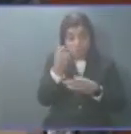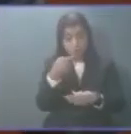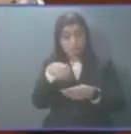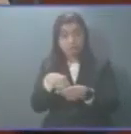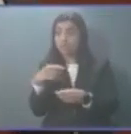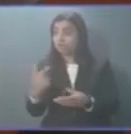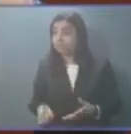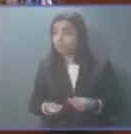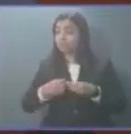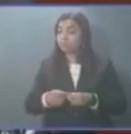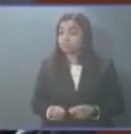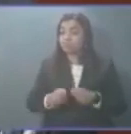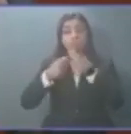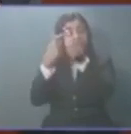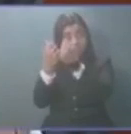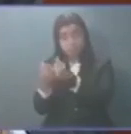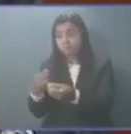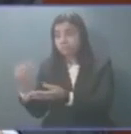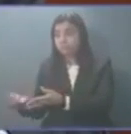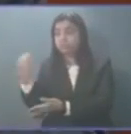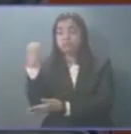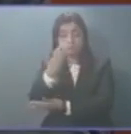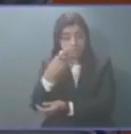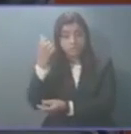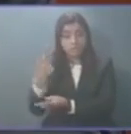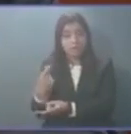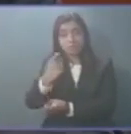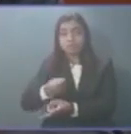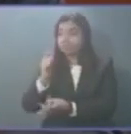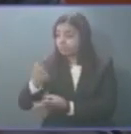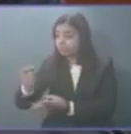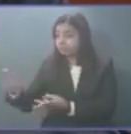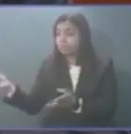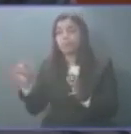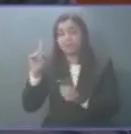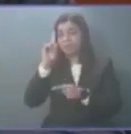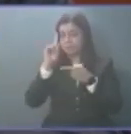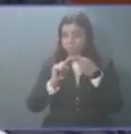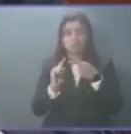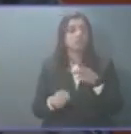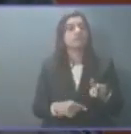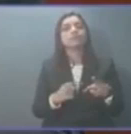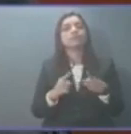lo que hemos hecho es asignarle el dinero para que el gobierno tenga esa plata. Ese es el primer punto.